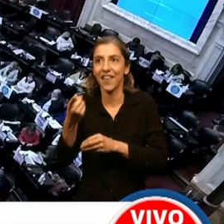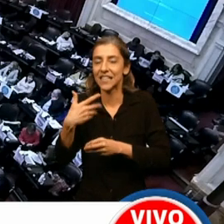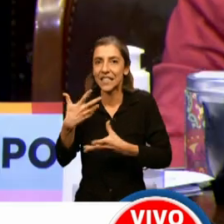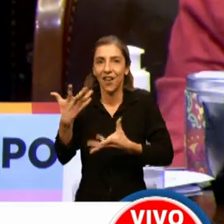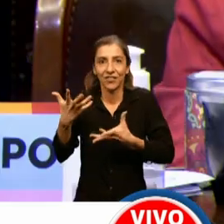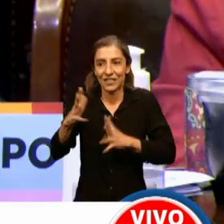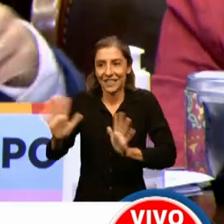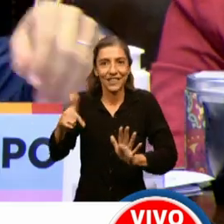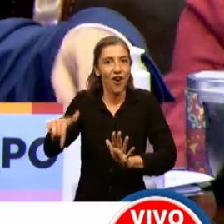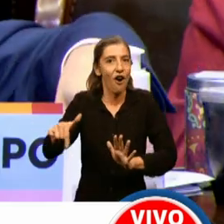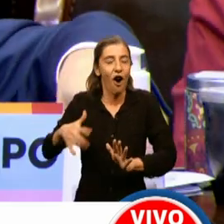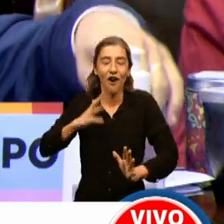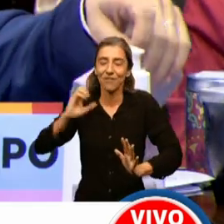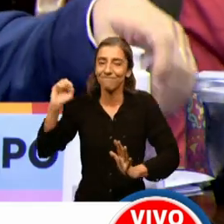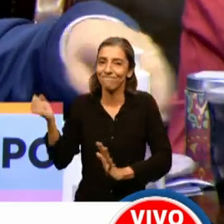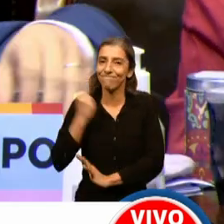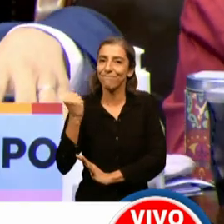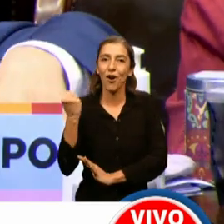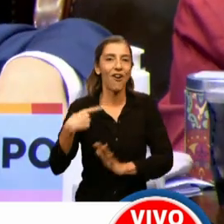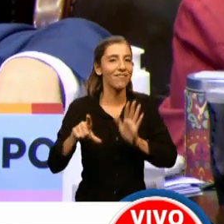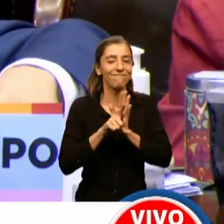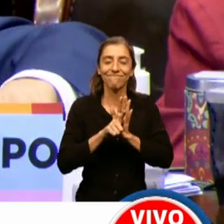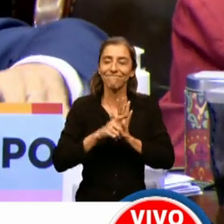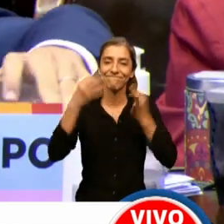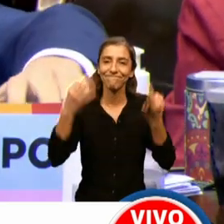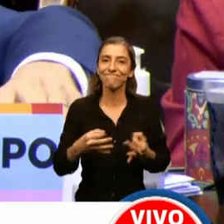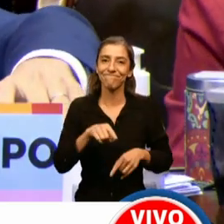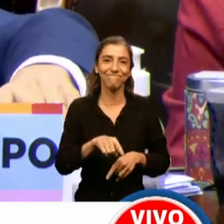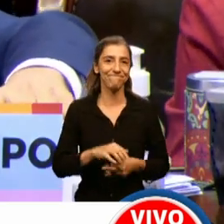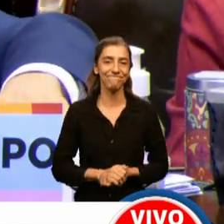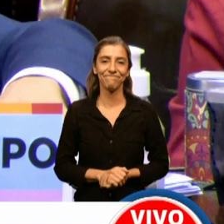noche un fuego esta noche